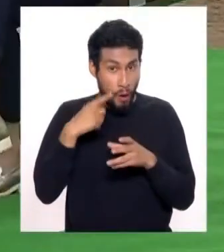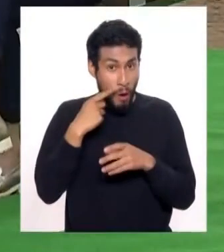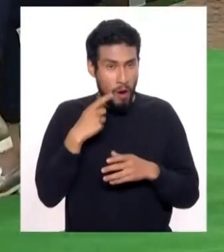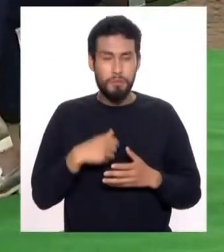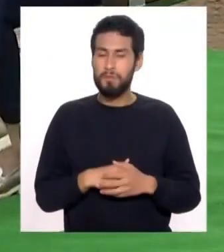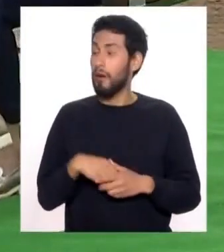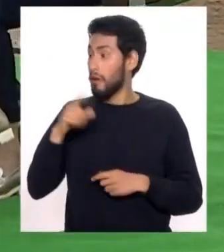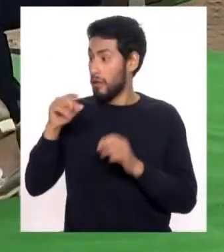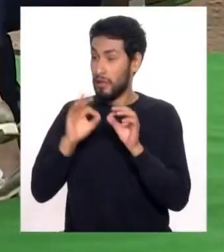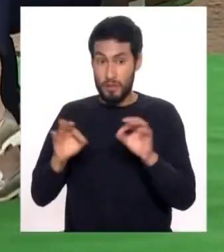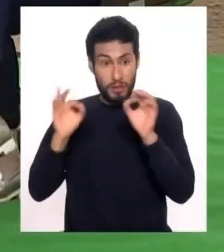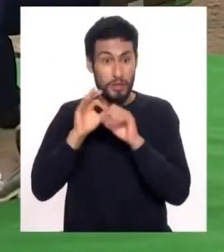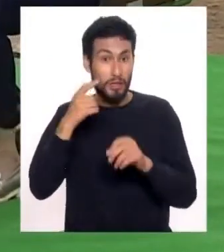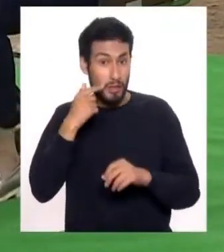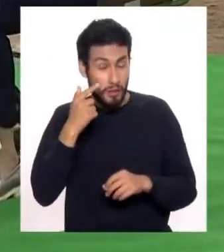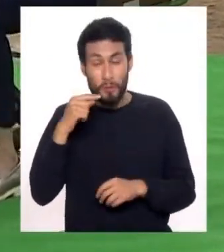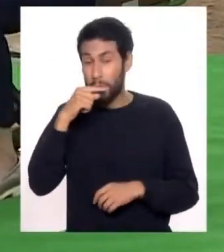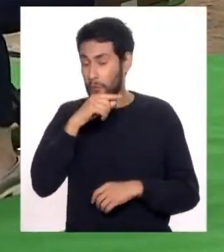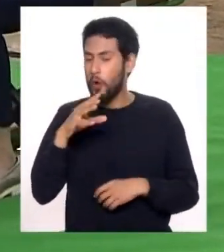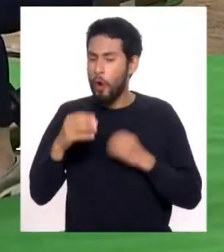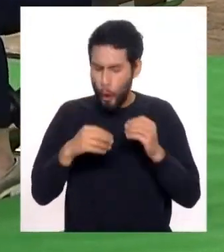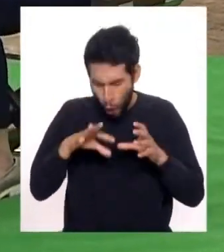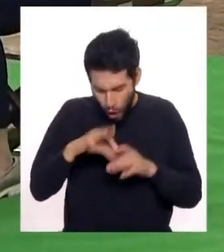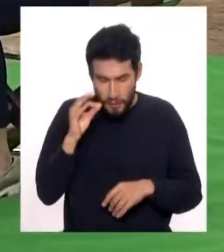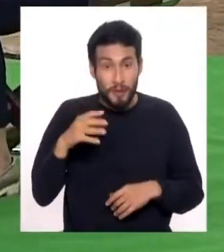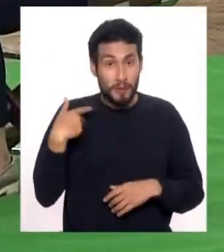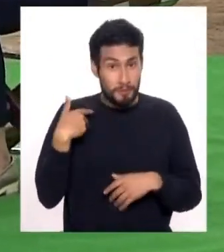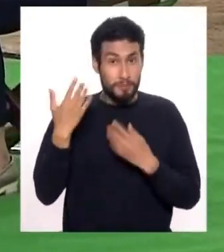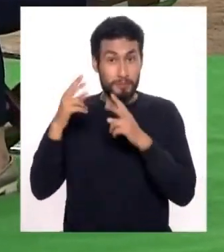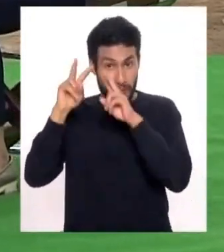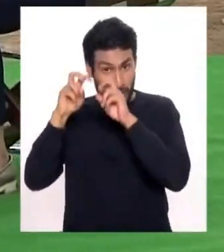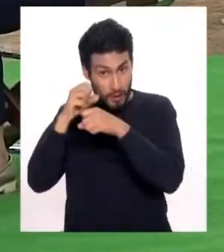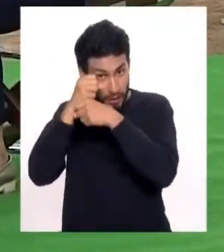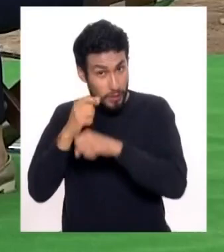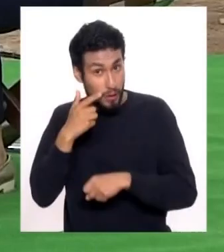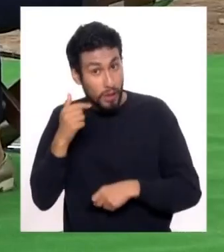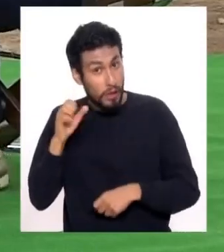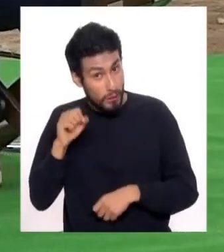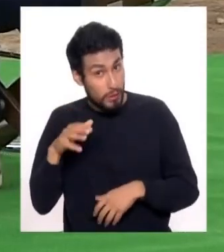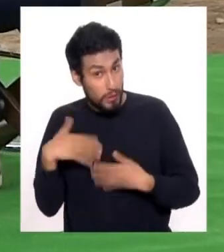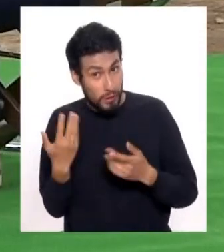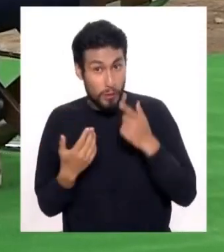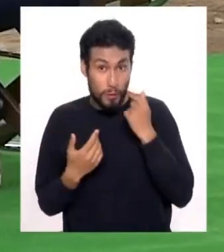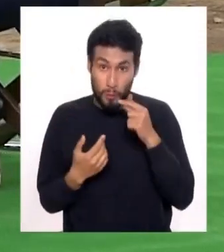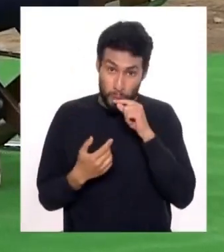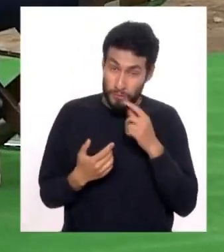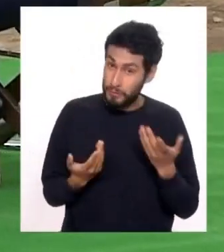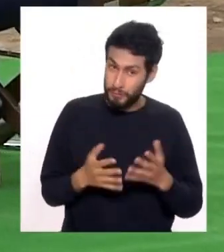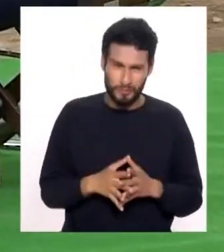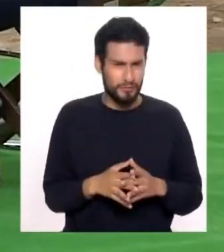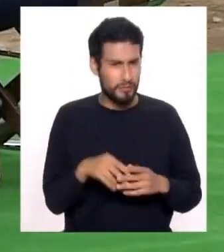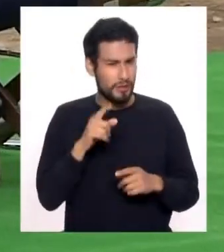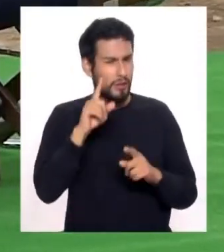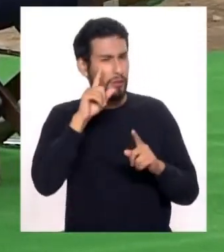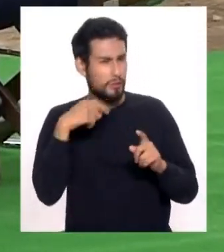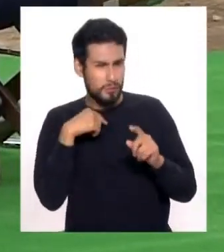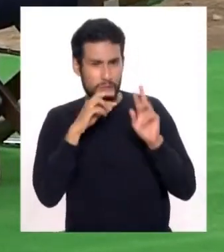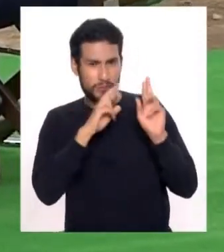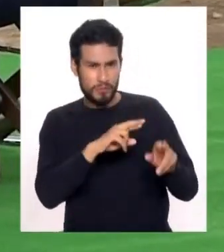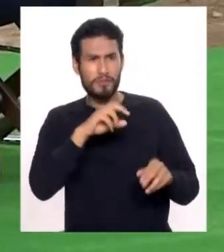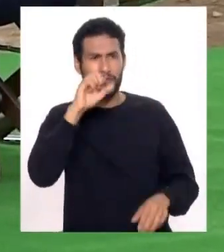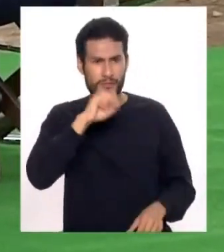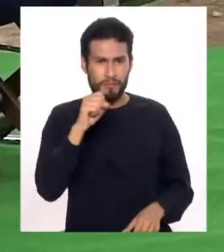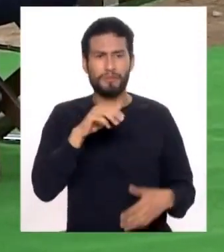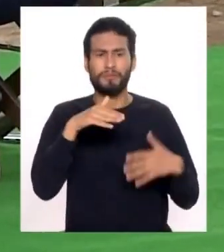hombres y también para las mujeres. ¿Cómo se diagnostica? ¿Hay prueba para los hombres para saber si tienen este virus de papiloma humano? Bueno, yo te la pregunto, yo te la respondo. Sí,